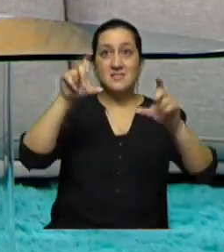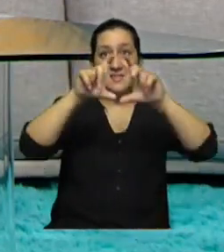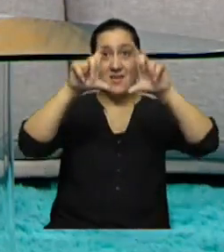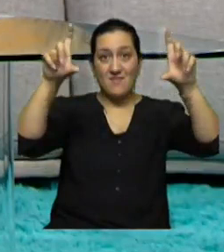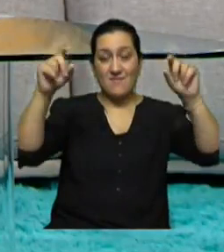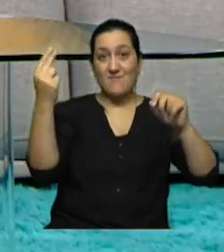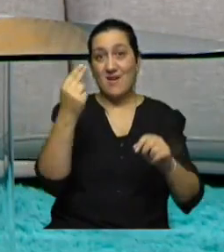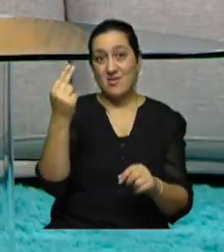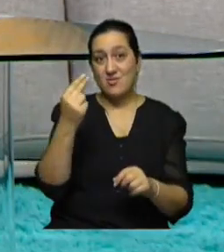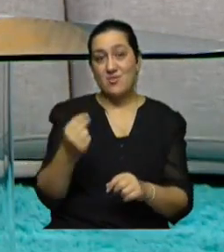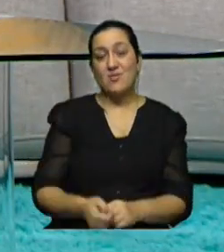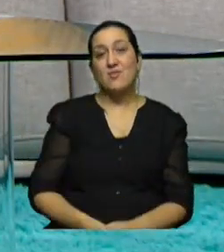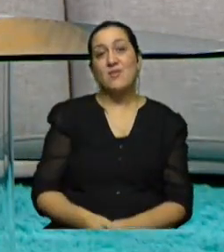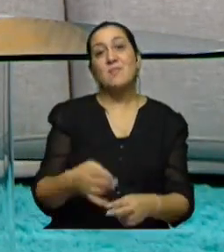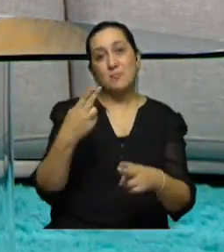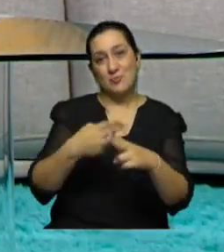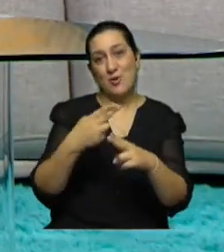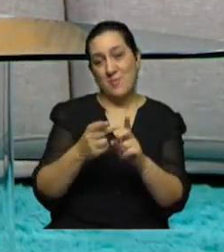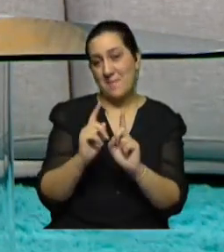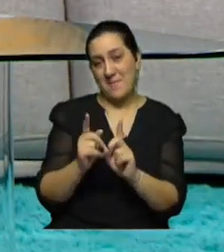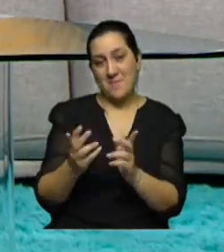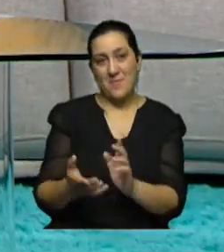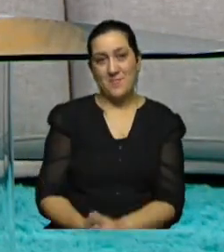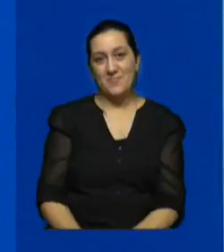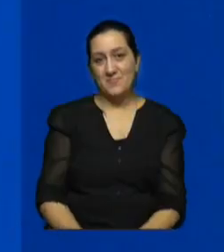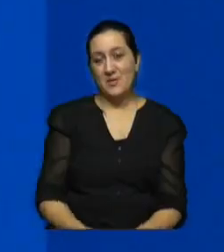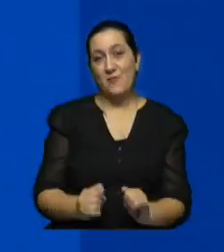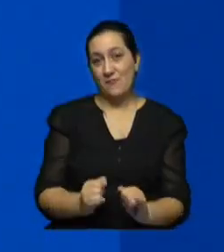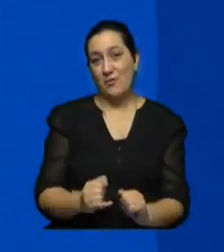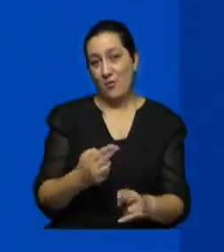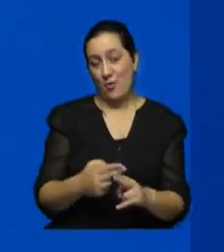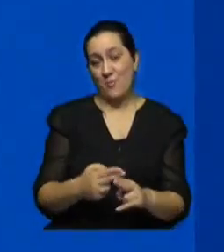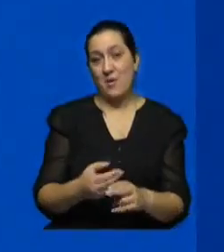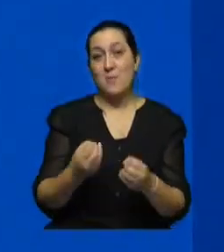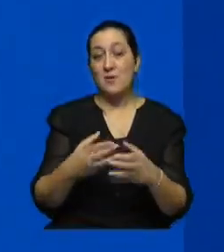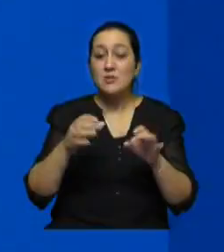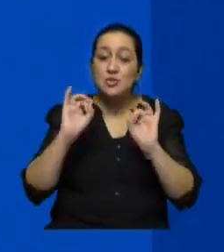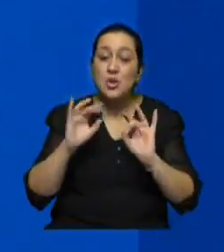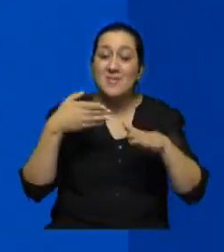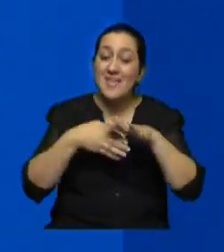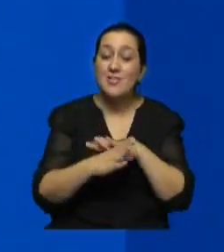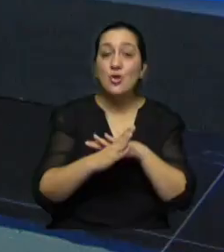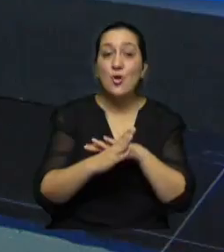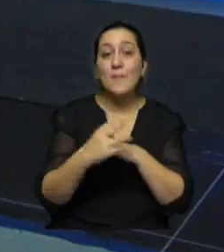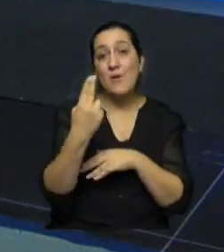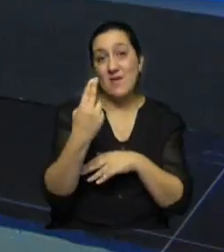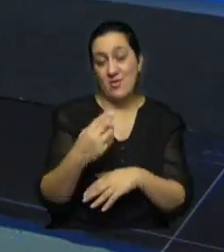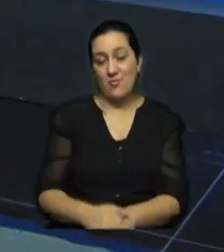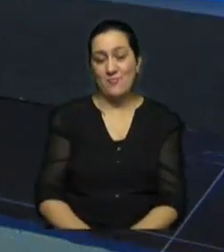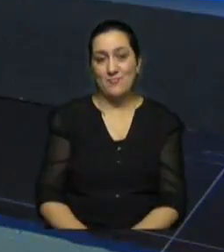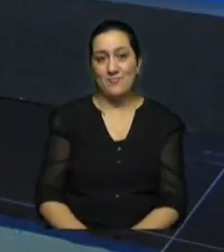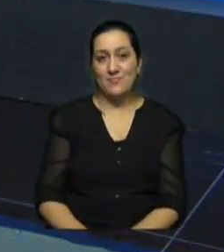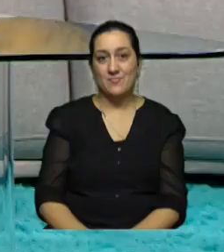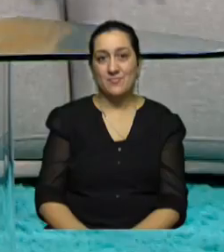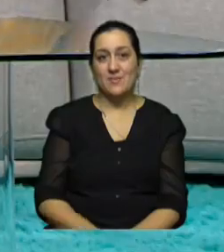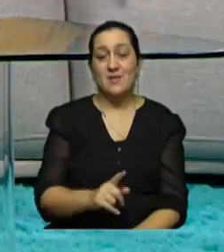que dice Baño Marcelo Bielsa. No te puedo creer. Sí, quedó para siempre. Qué divino. Porque entró a usar el baño. Muy bien. Sí. Qué esa anécdota es.